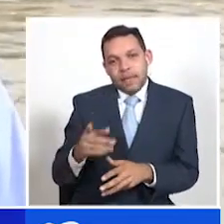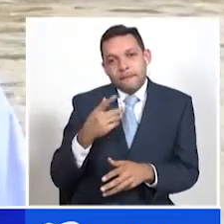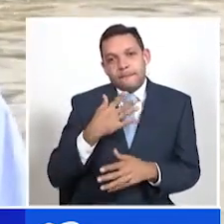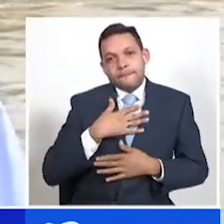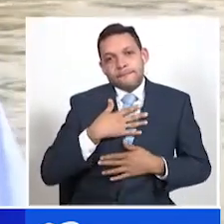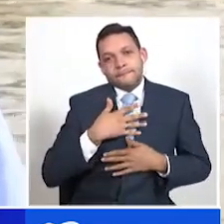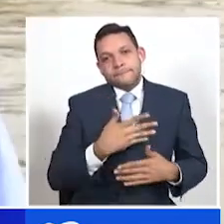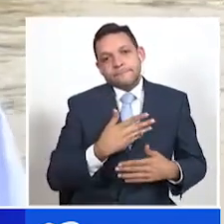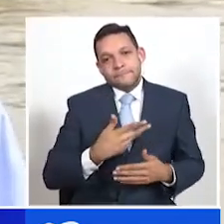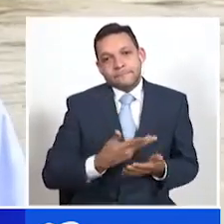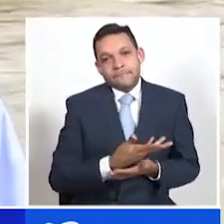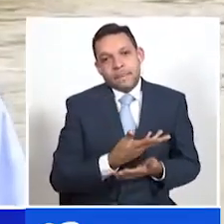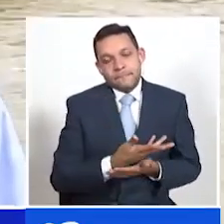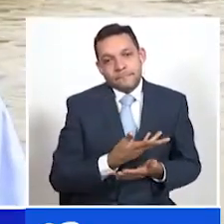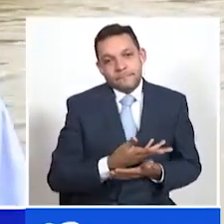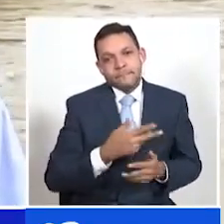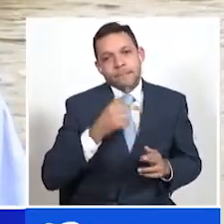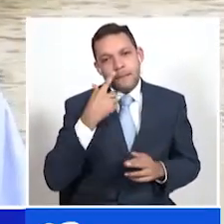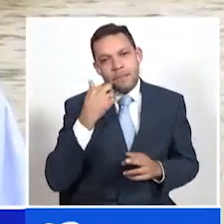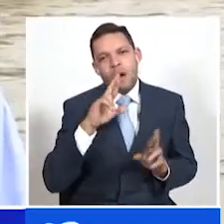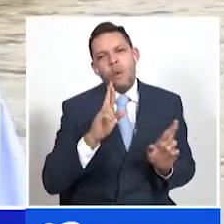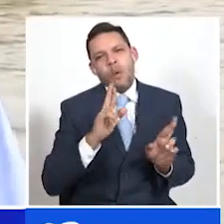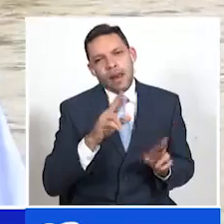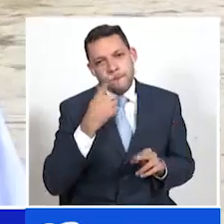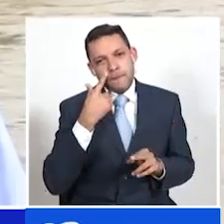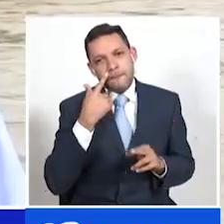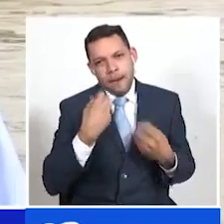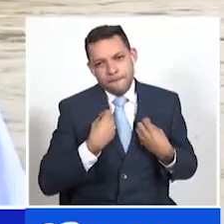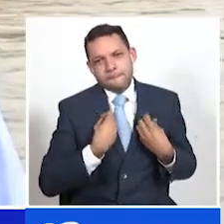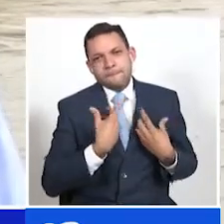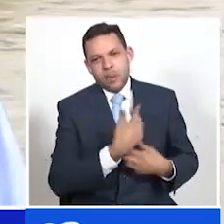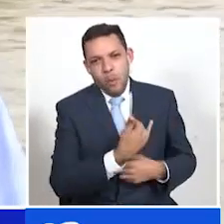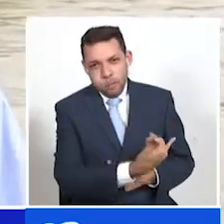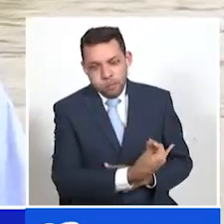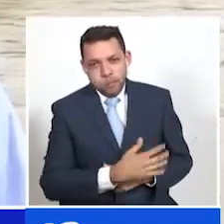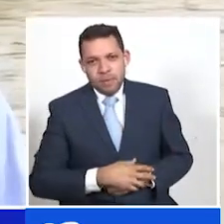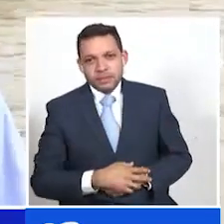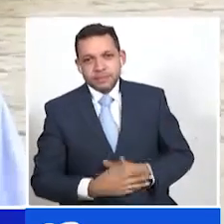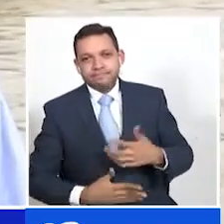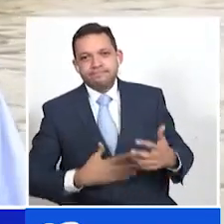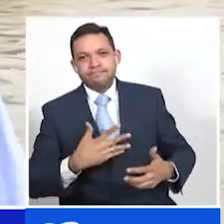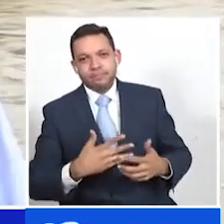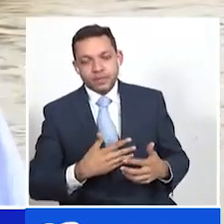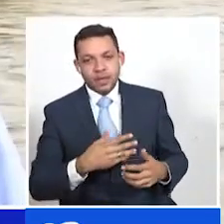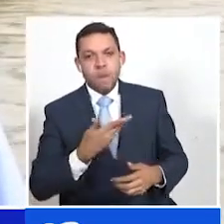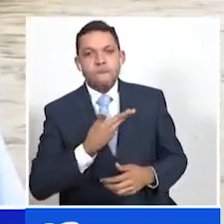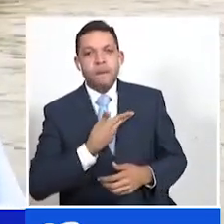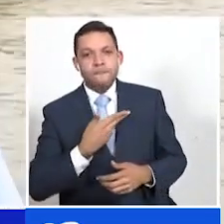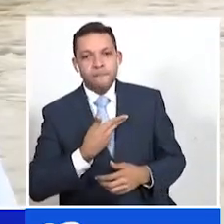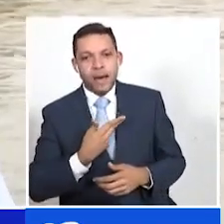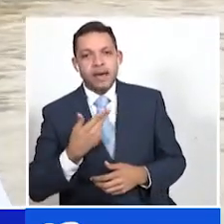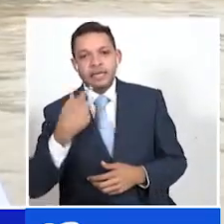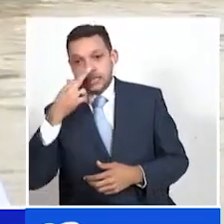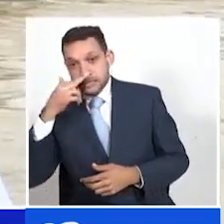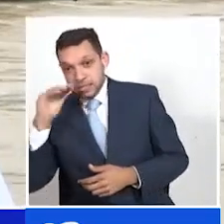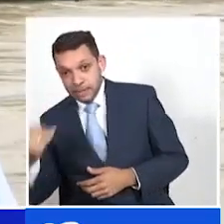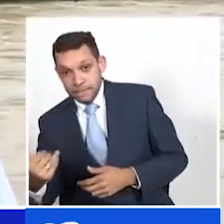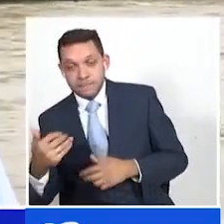papito. Todavía tiene la esperanza de que vuelva con ella. Y con su mamita, porque lo están esperando en